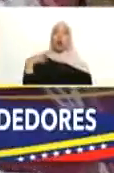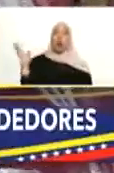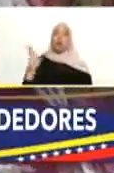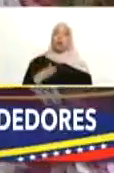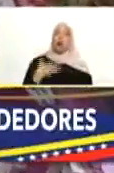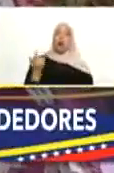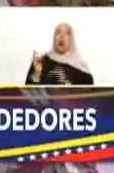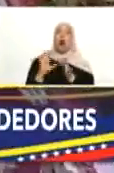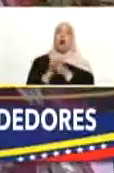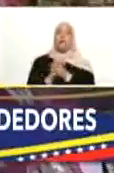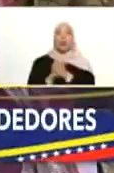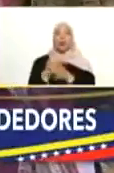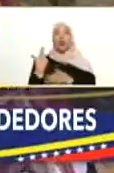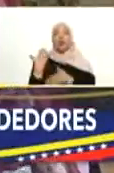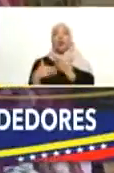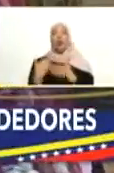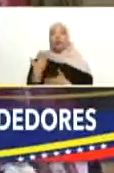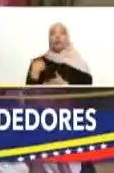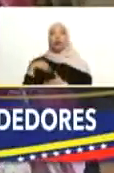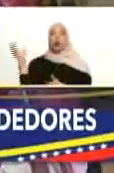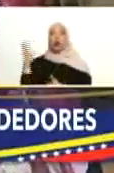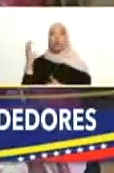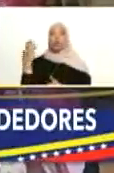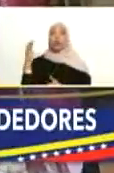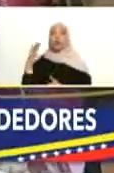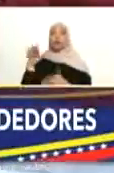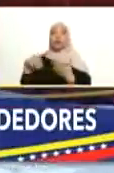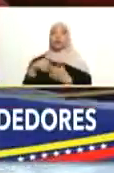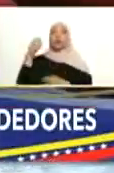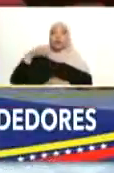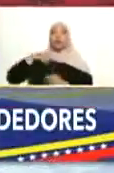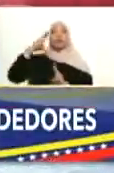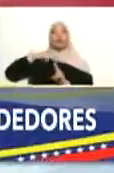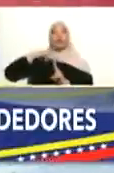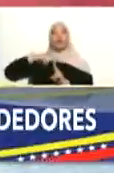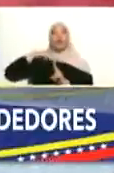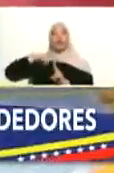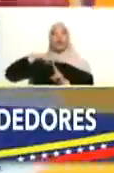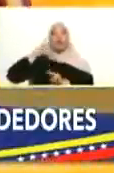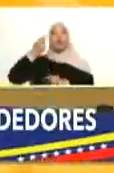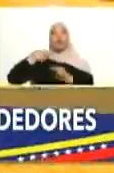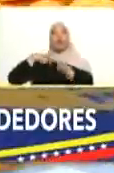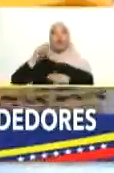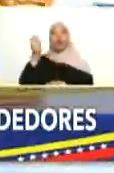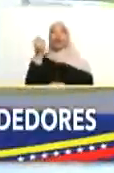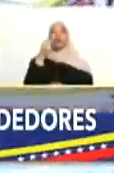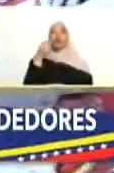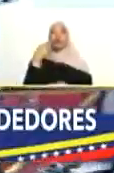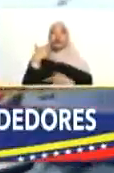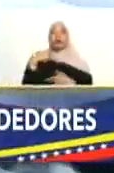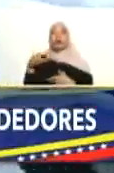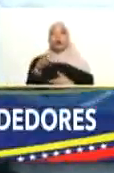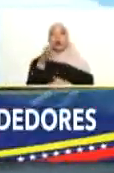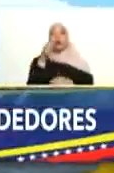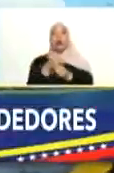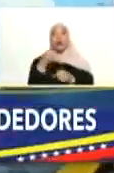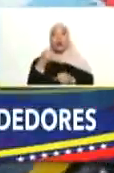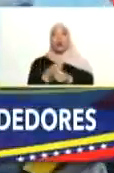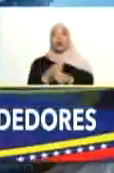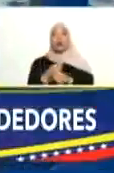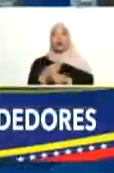alianza. Ya están llegando los colombianos a todo el estado Táchira, a ver su gastronomía, sus altas montañas,